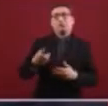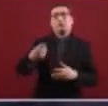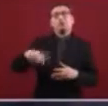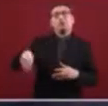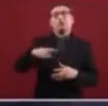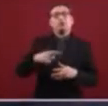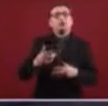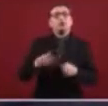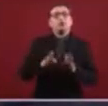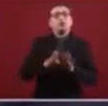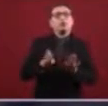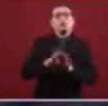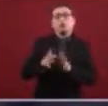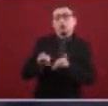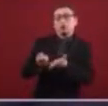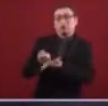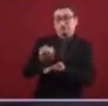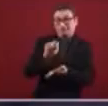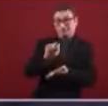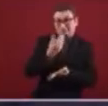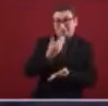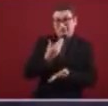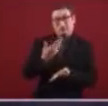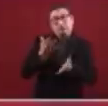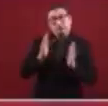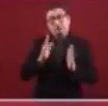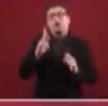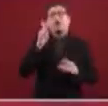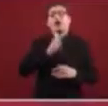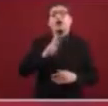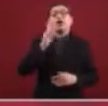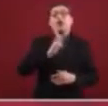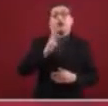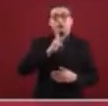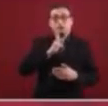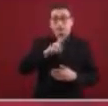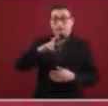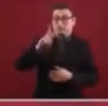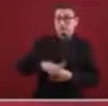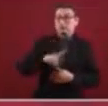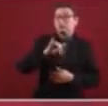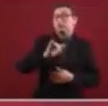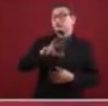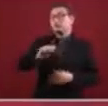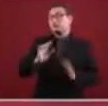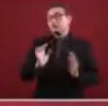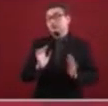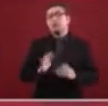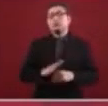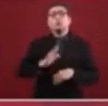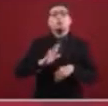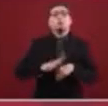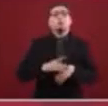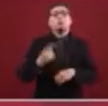tomen esas decisiones, pero hay que ver si es cierto,